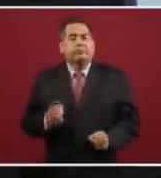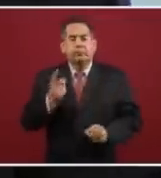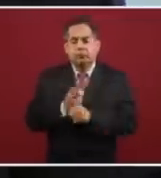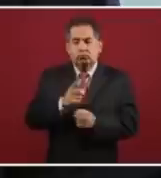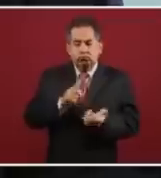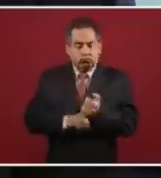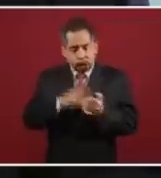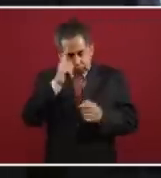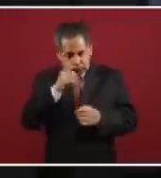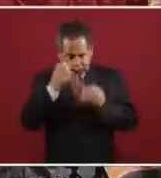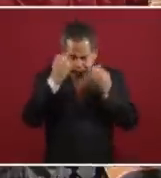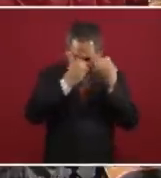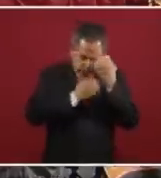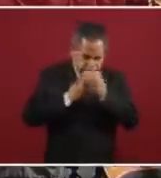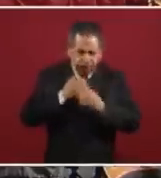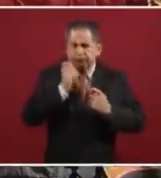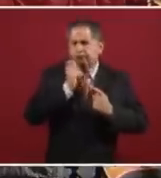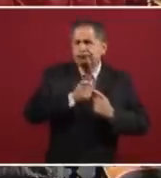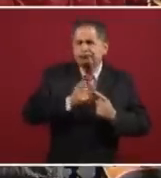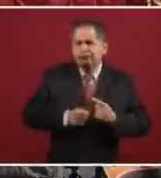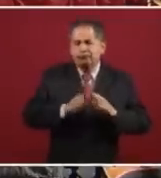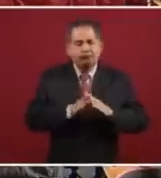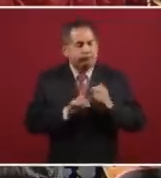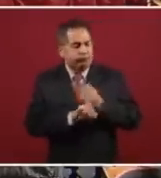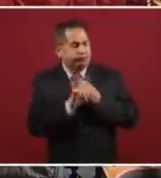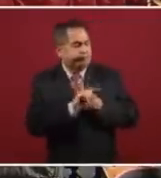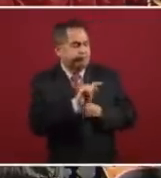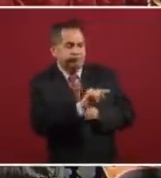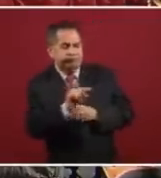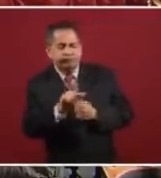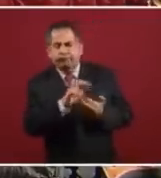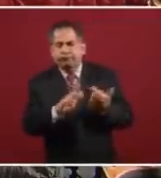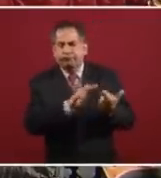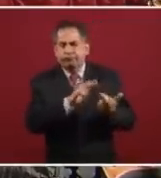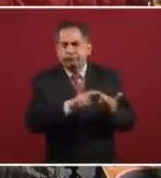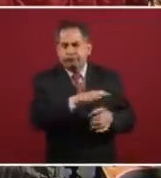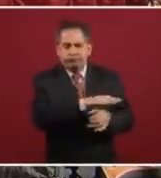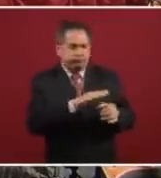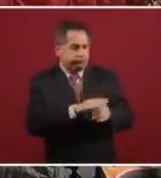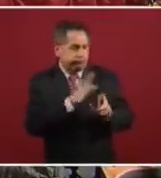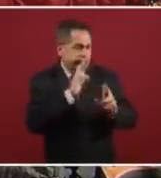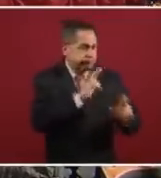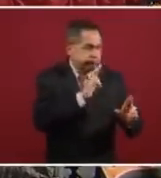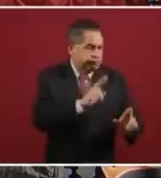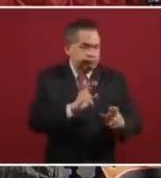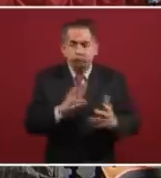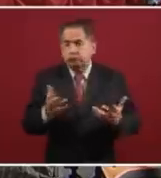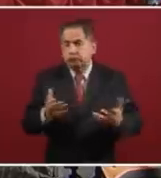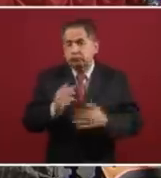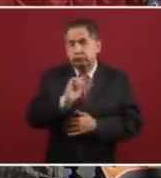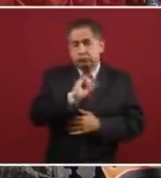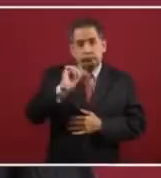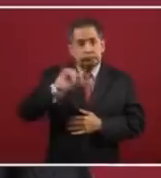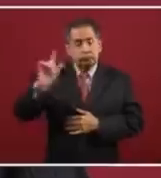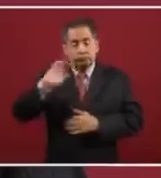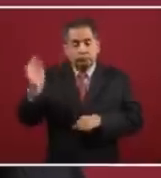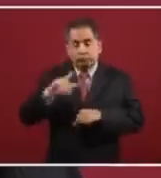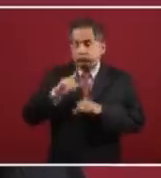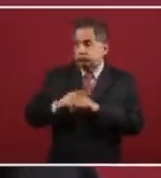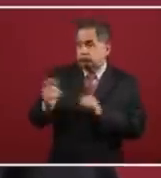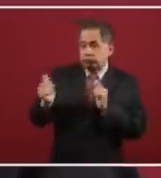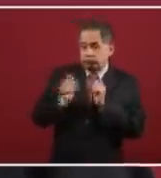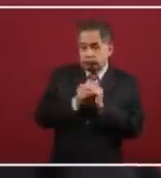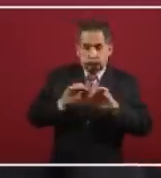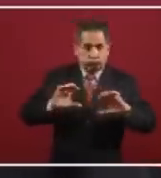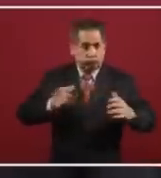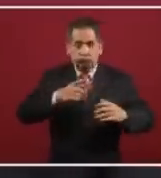para analizar la problemática local y la respuesta de las autoridades federales, estatales